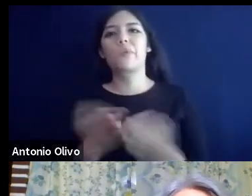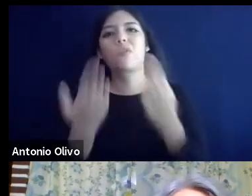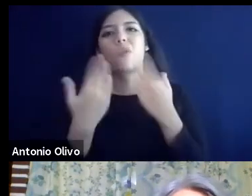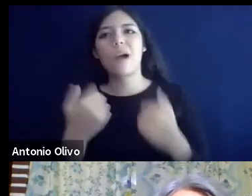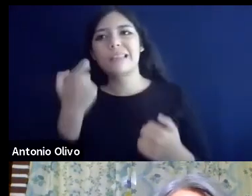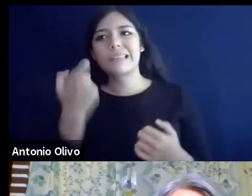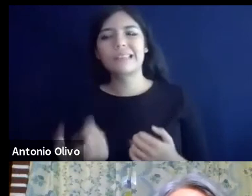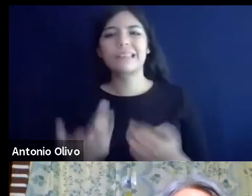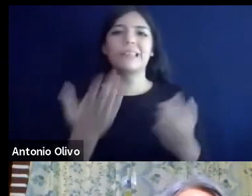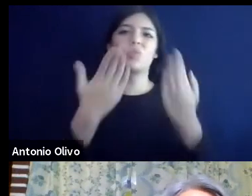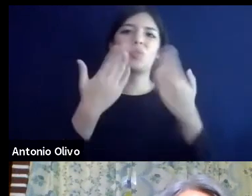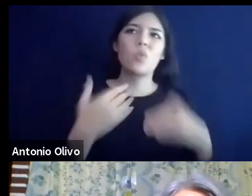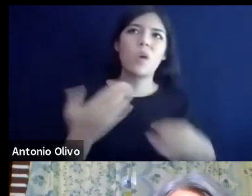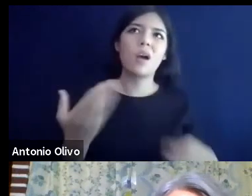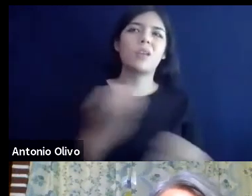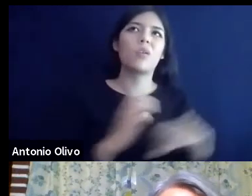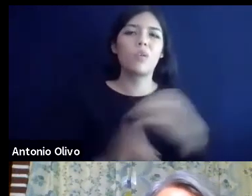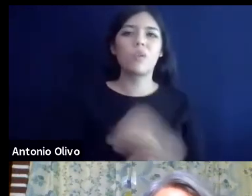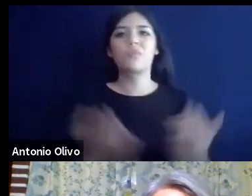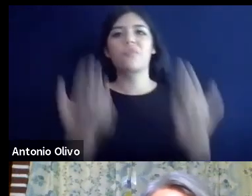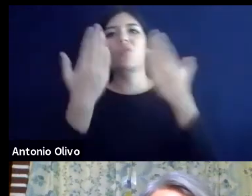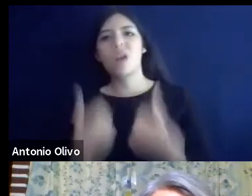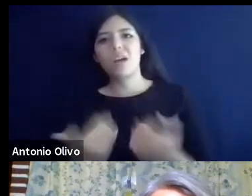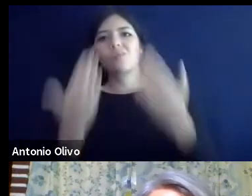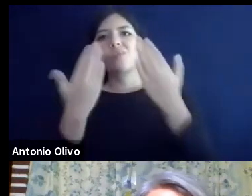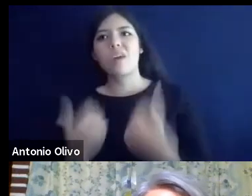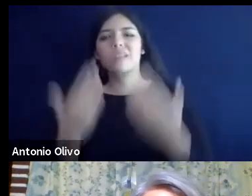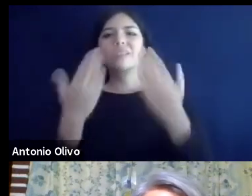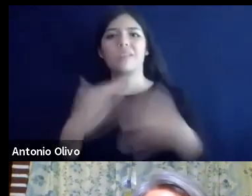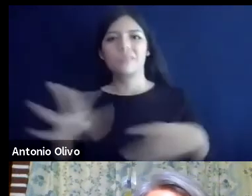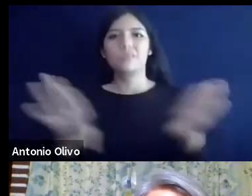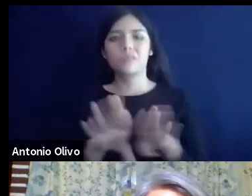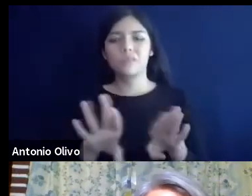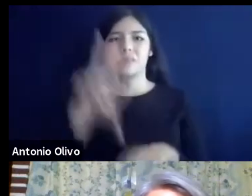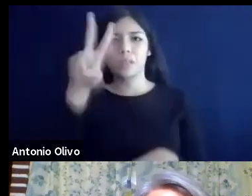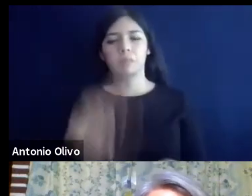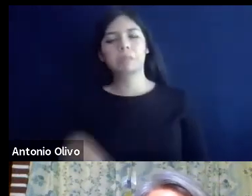en Veracruz, o en el Ciudad Altamirano, en Guerrero, en varias partes.